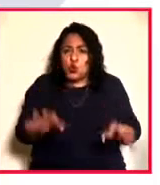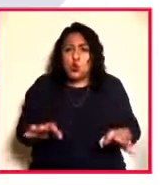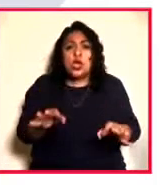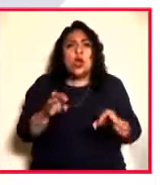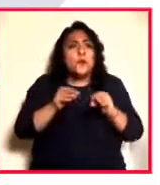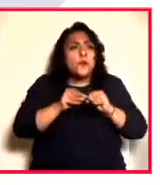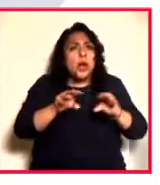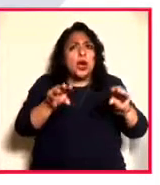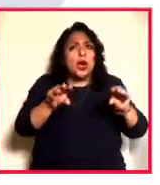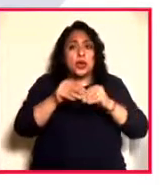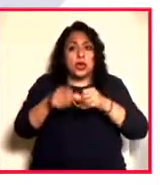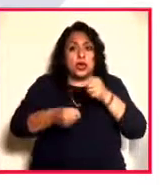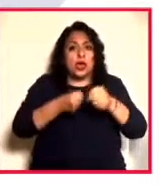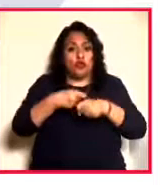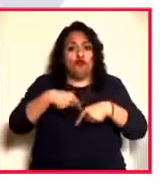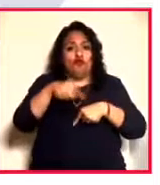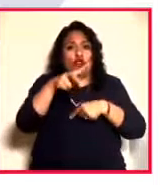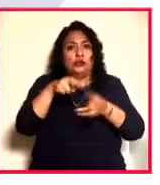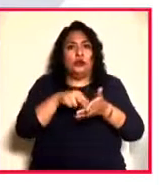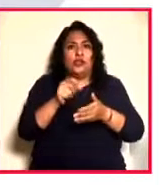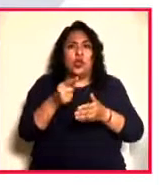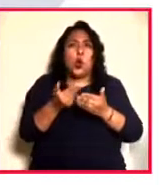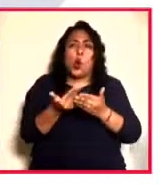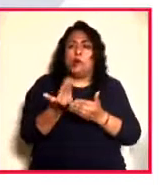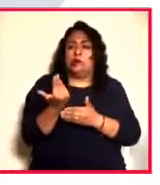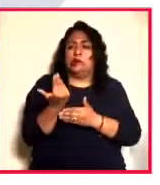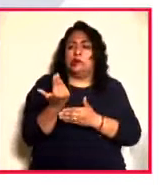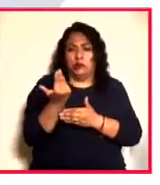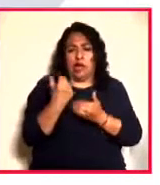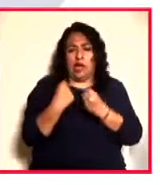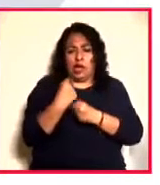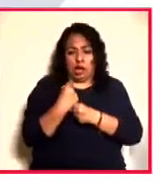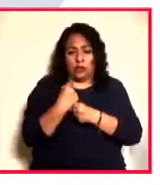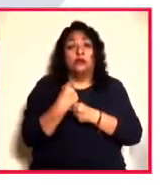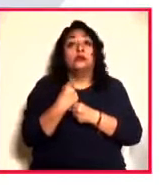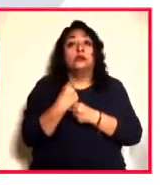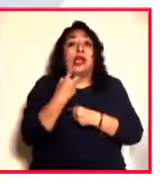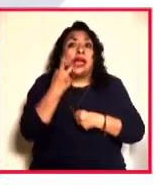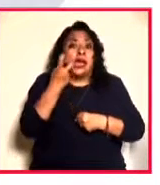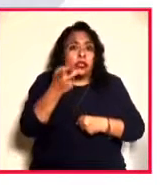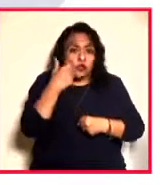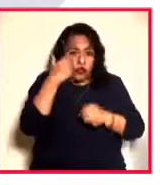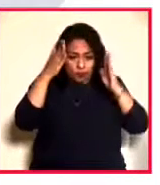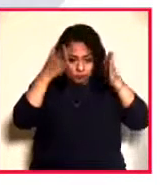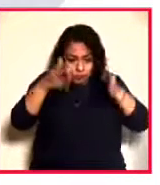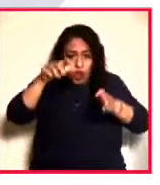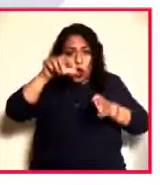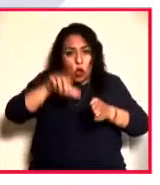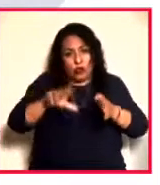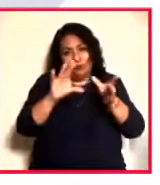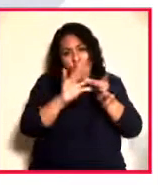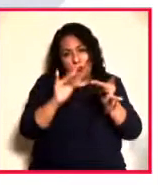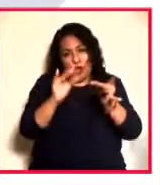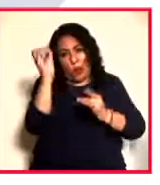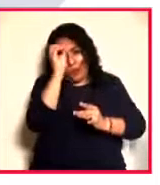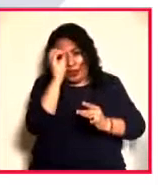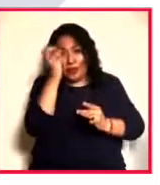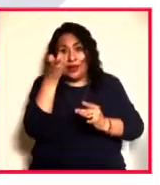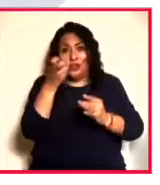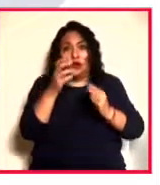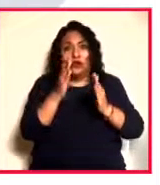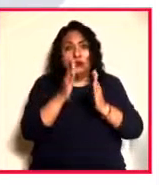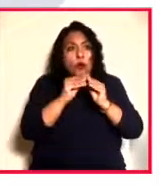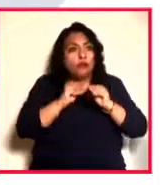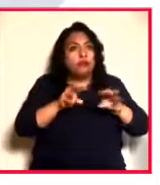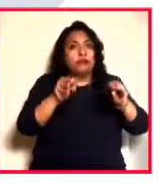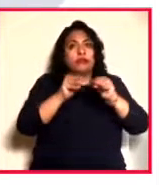publicados este año o en años recientes. A eso le quiero dedicar este comentario, a esas publicaciones, no